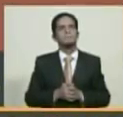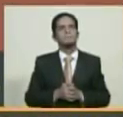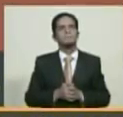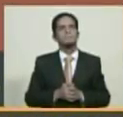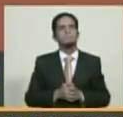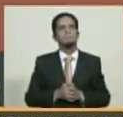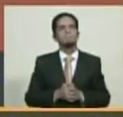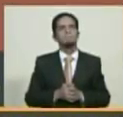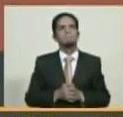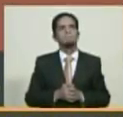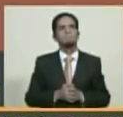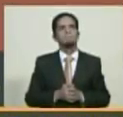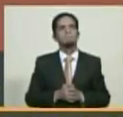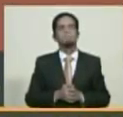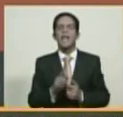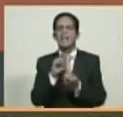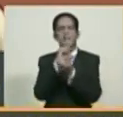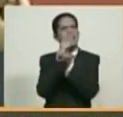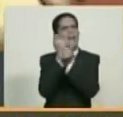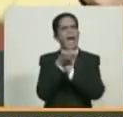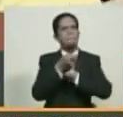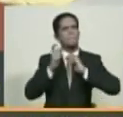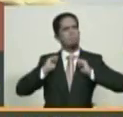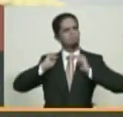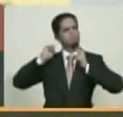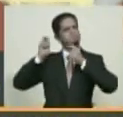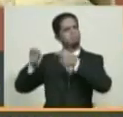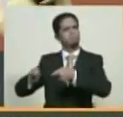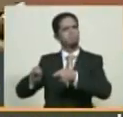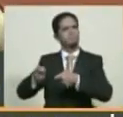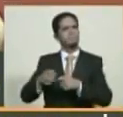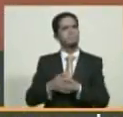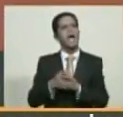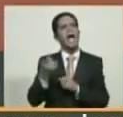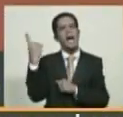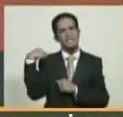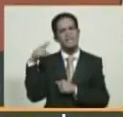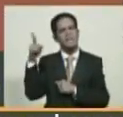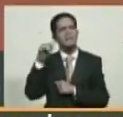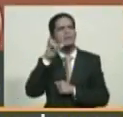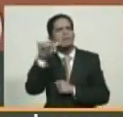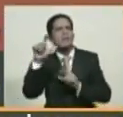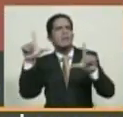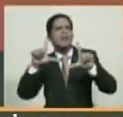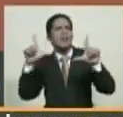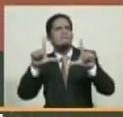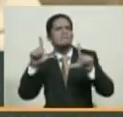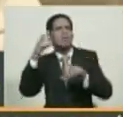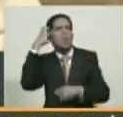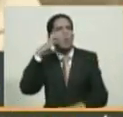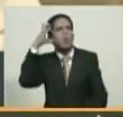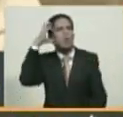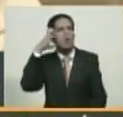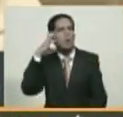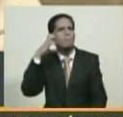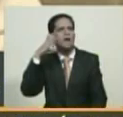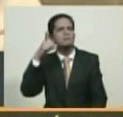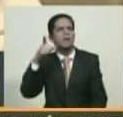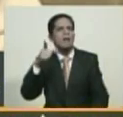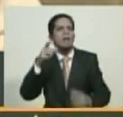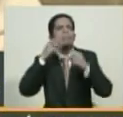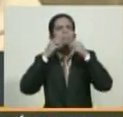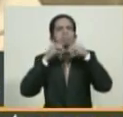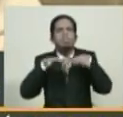la doctrina del cambio de régimen. En este ámbito ayer un medio europeo, voy a volver a, filtró una directiva